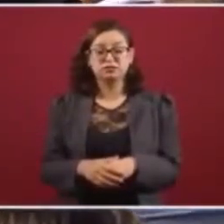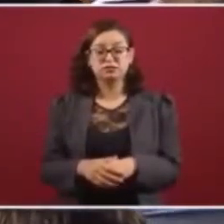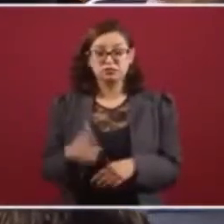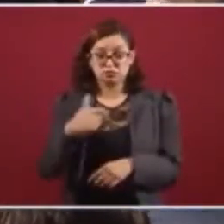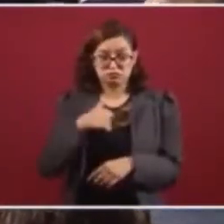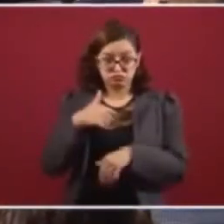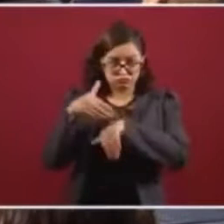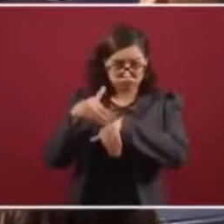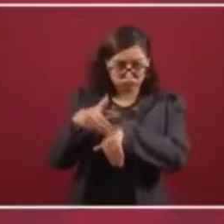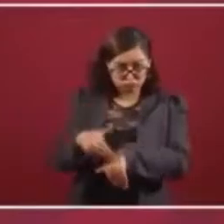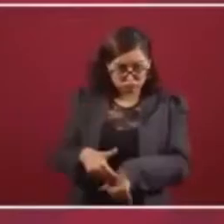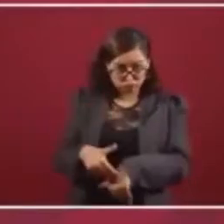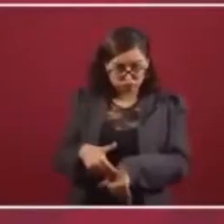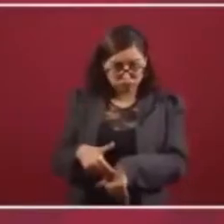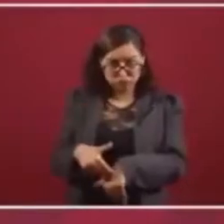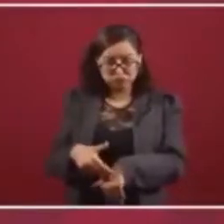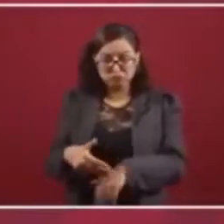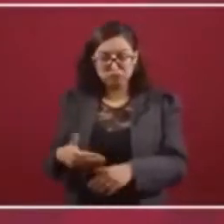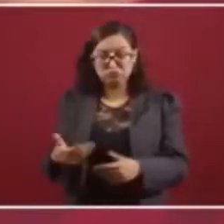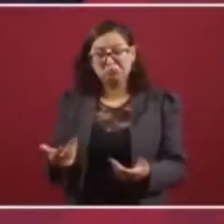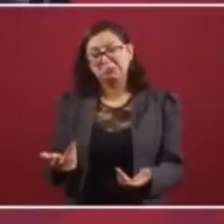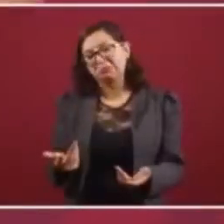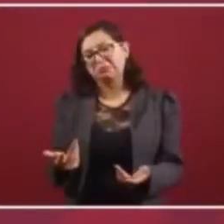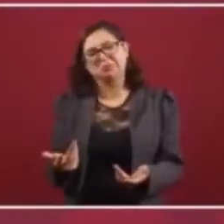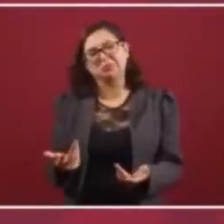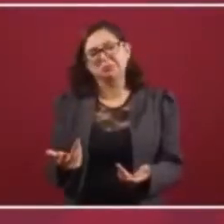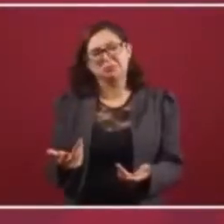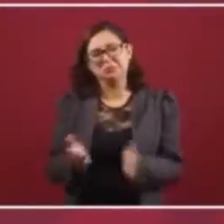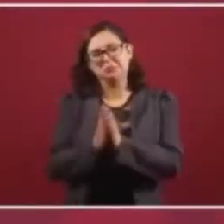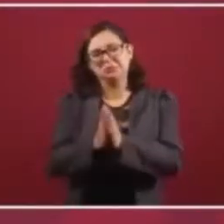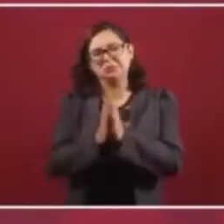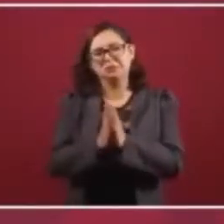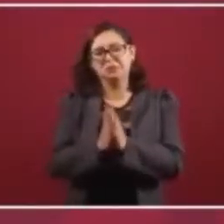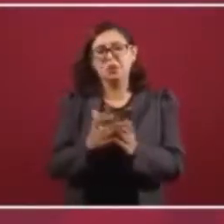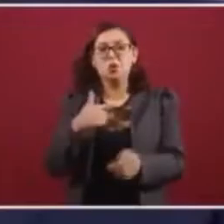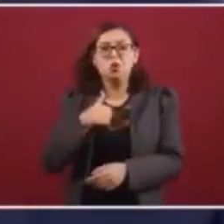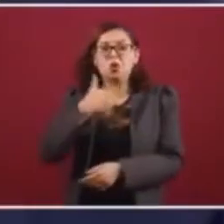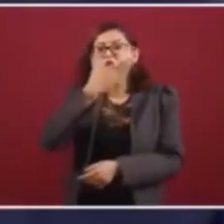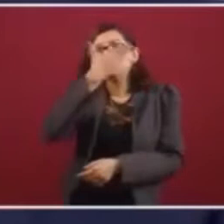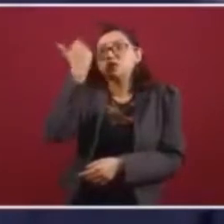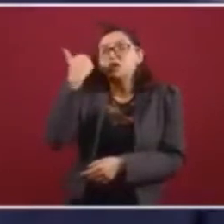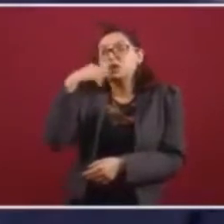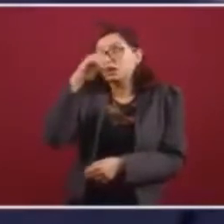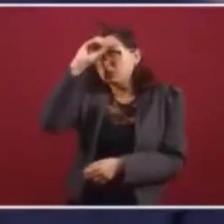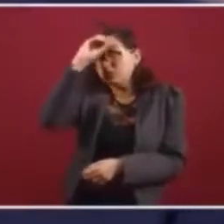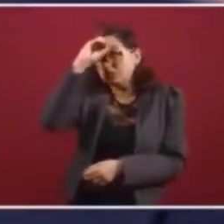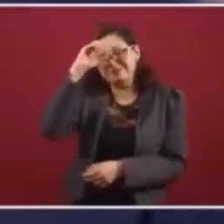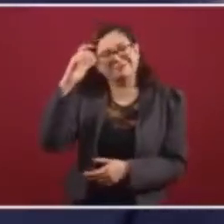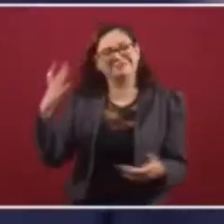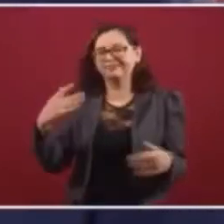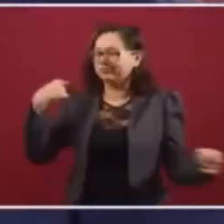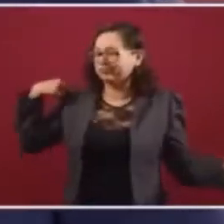no sepamos lo que han significado sus políticas. Ahora